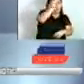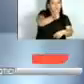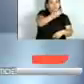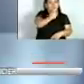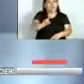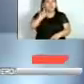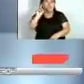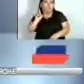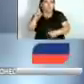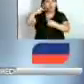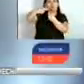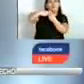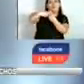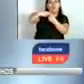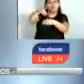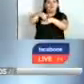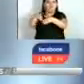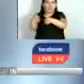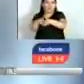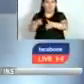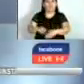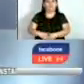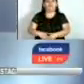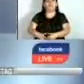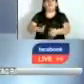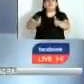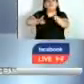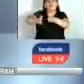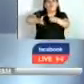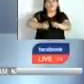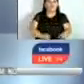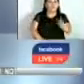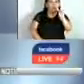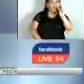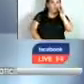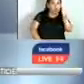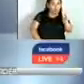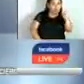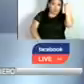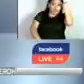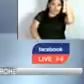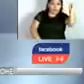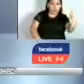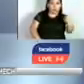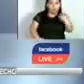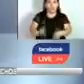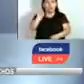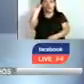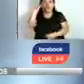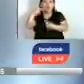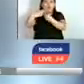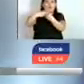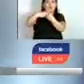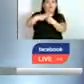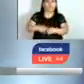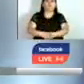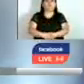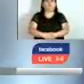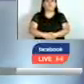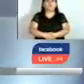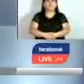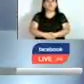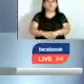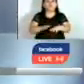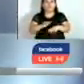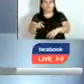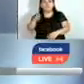para el partido Arena. En Cabañas, 2 diputados más para Nuevas Ideas y 1 para Arena.